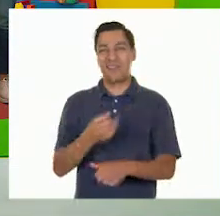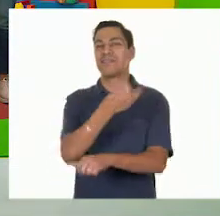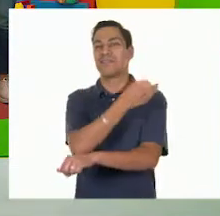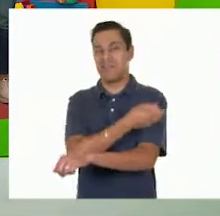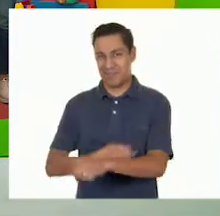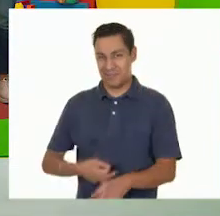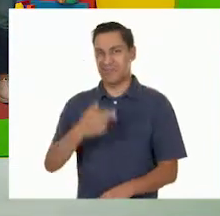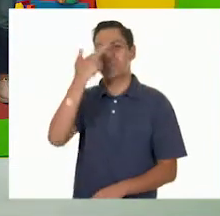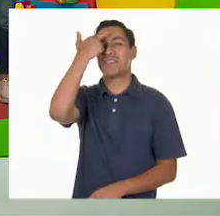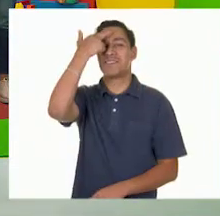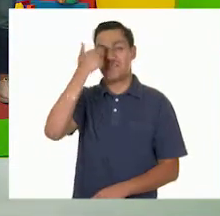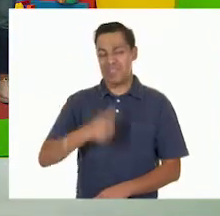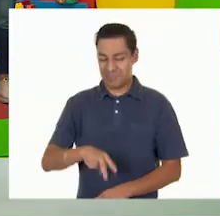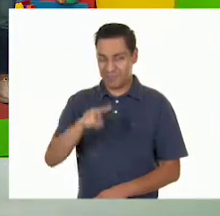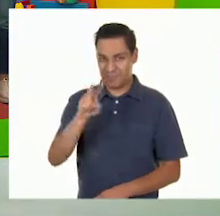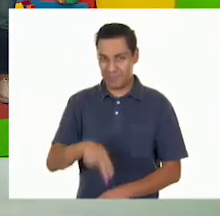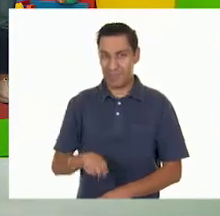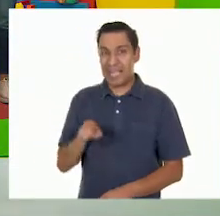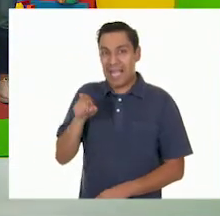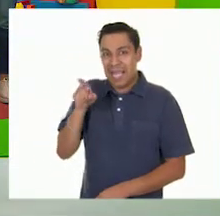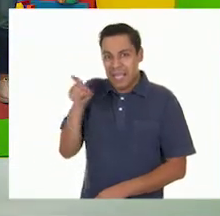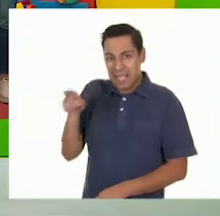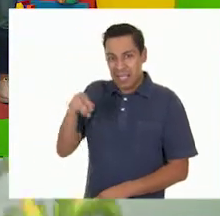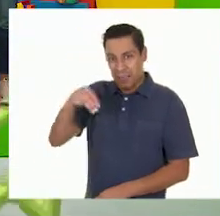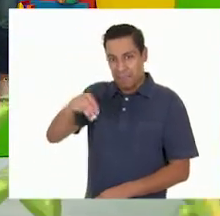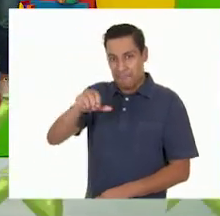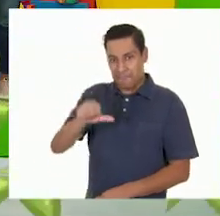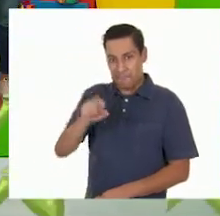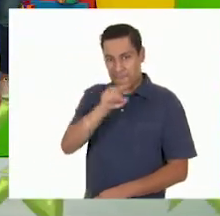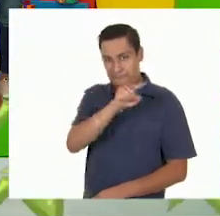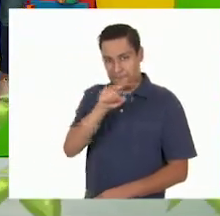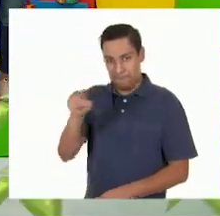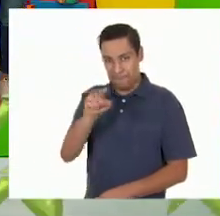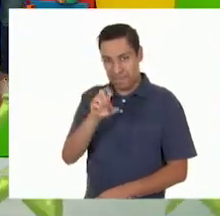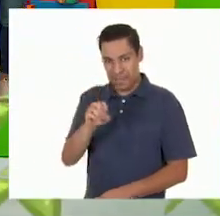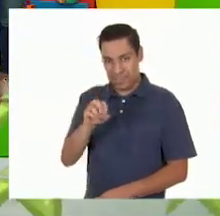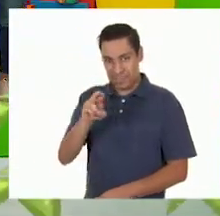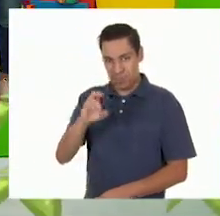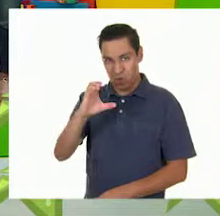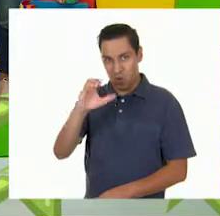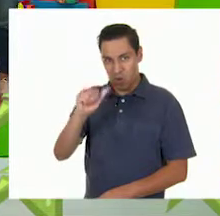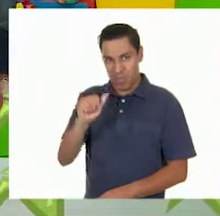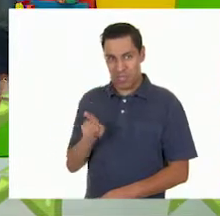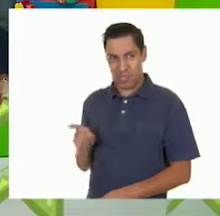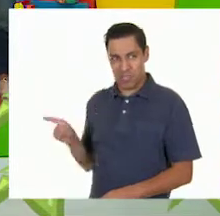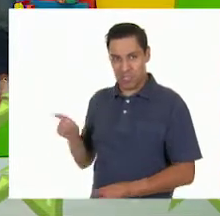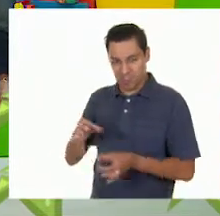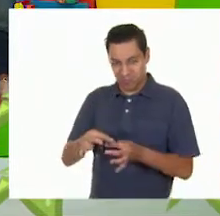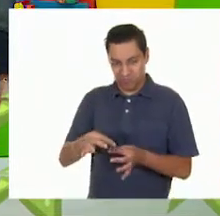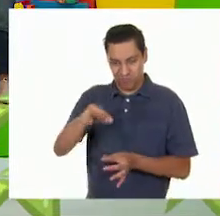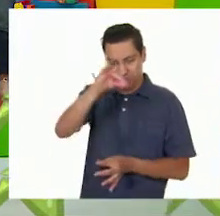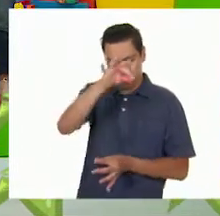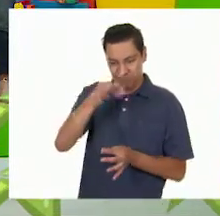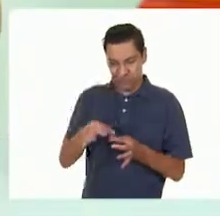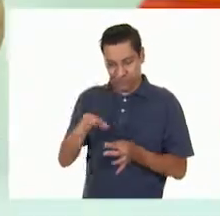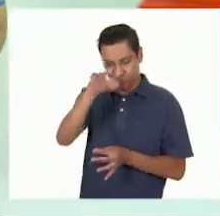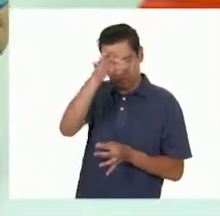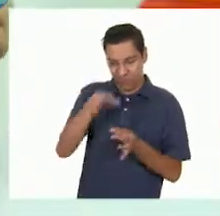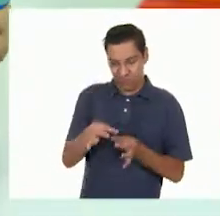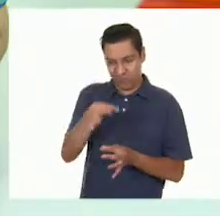tiene razón eso se llama mazorca y es maíz pero también hay otras formas de comerlo y